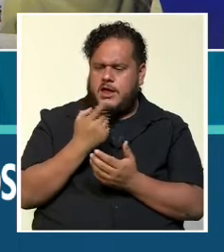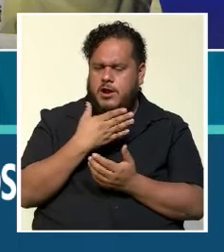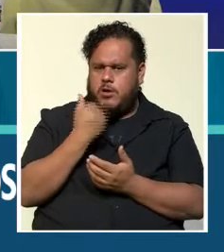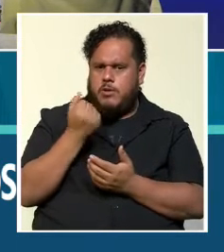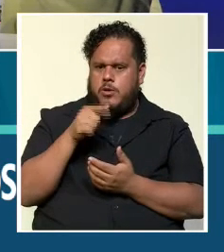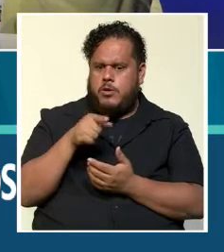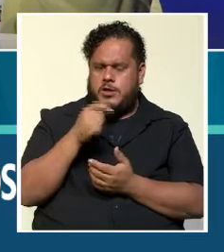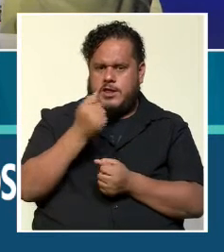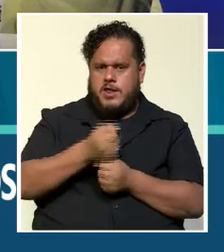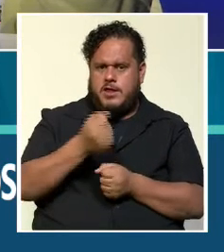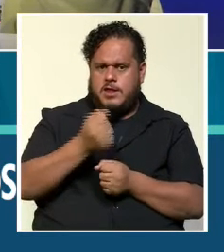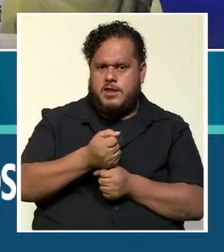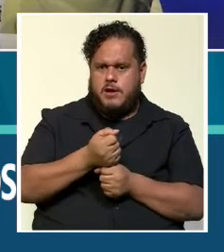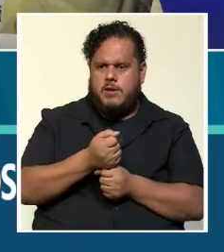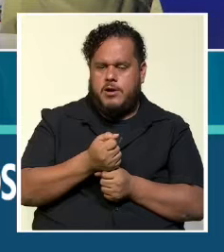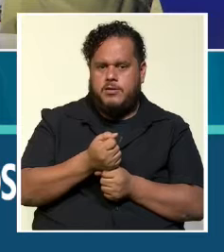¿verdad?